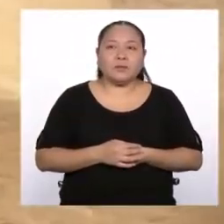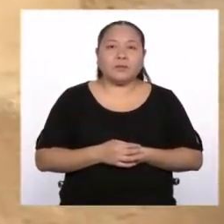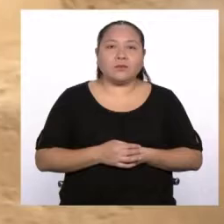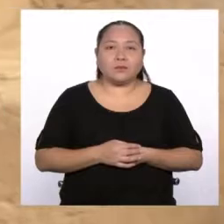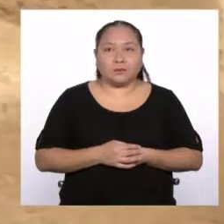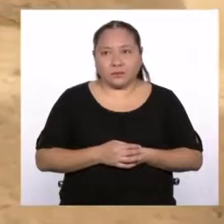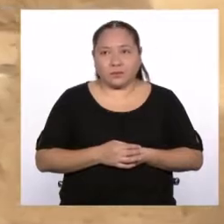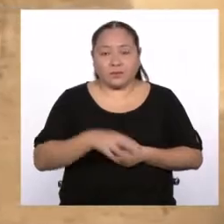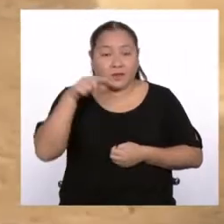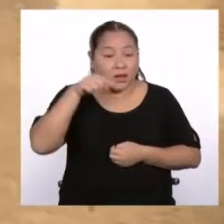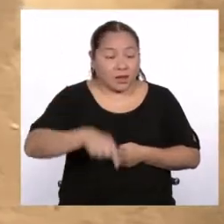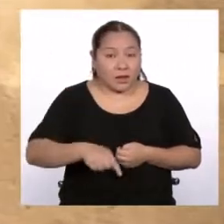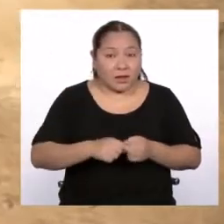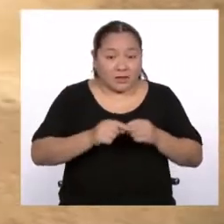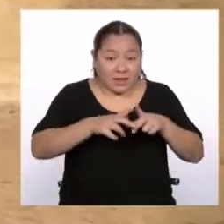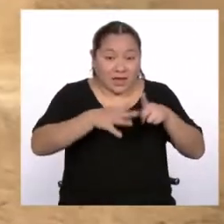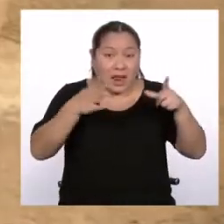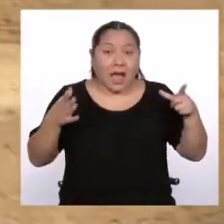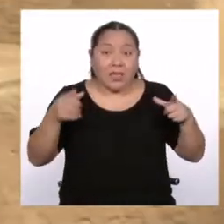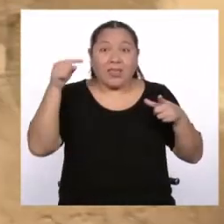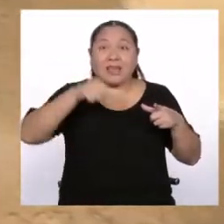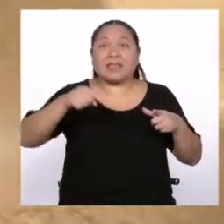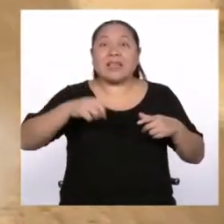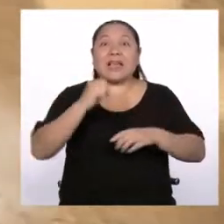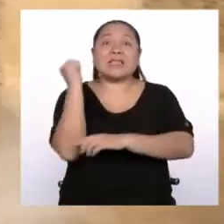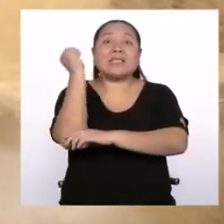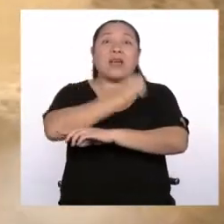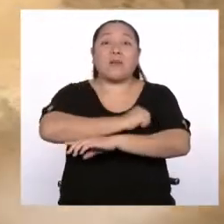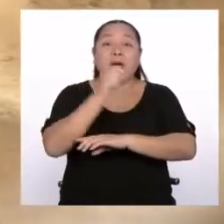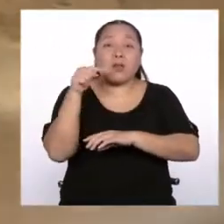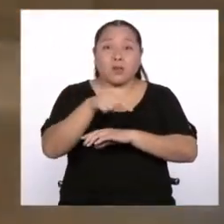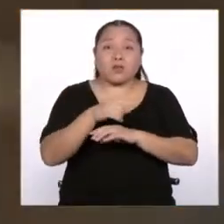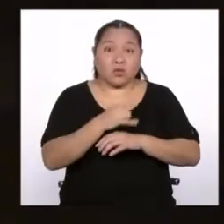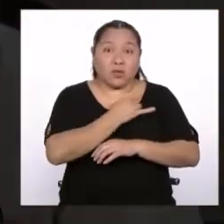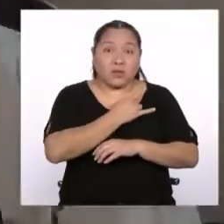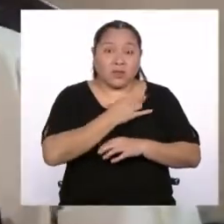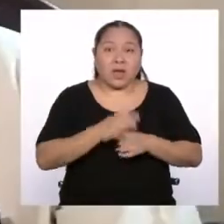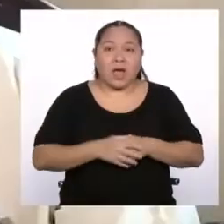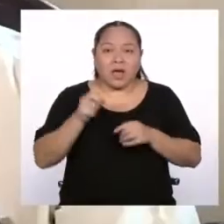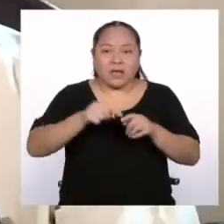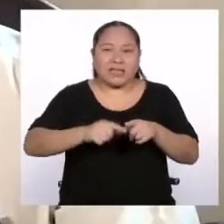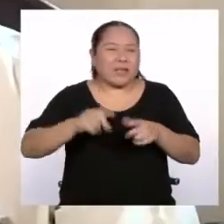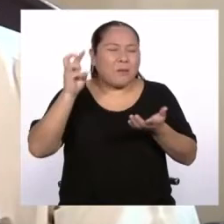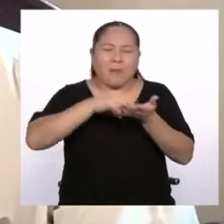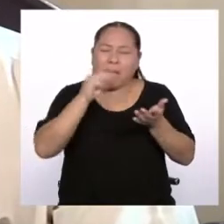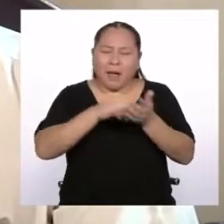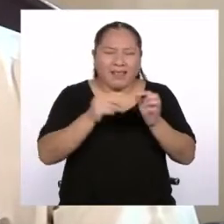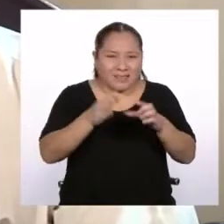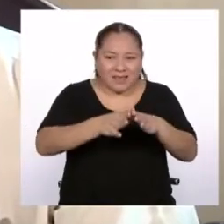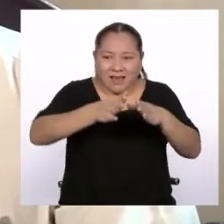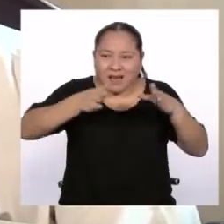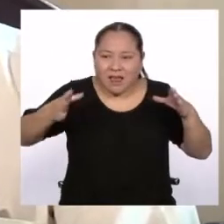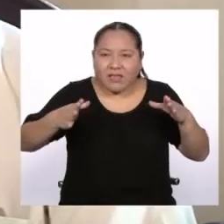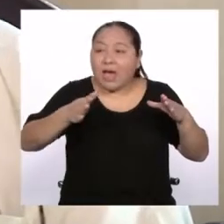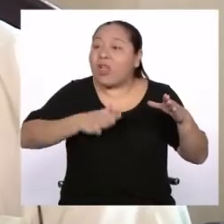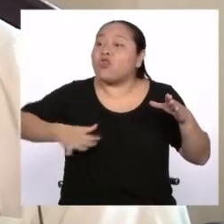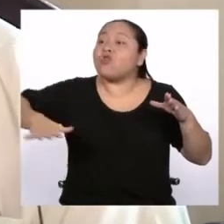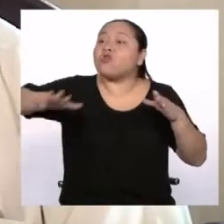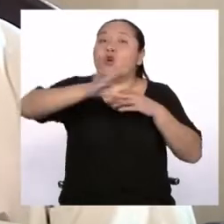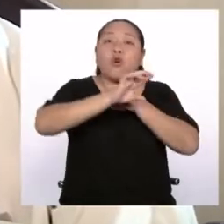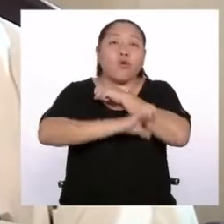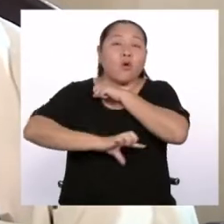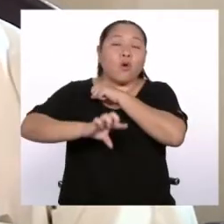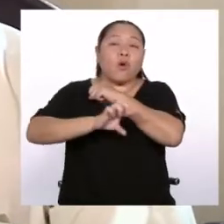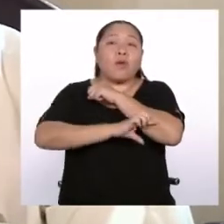La que hay, la grande, la que está en San Marcos, ahora es una de las huacas más grandes que hay en todo el Perú. Tiene